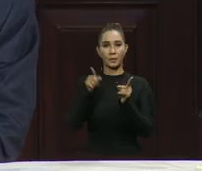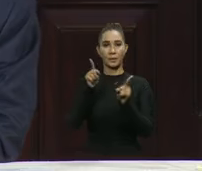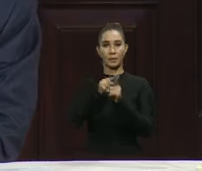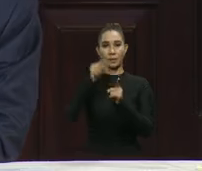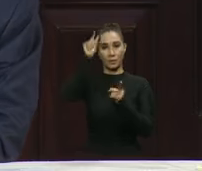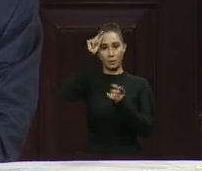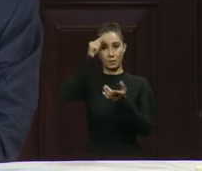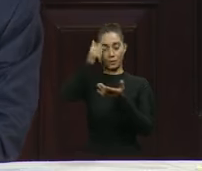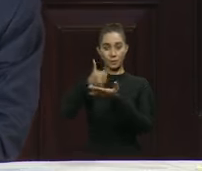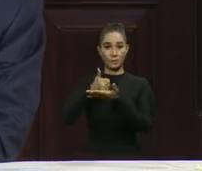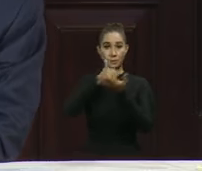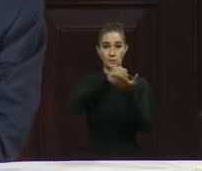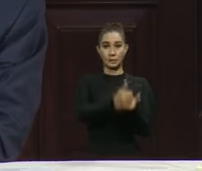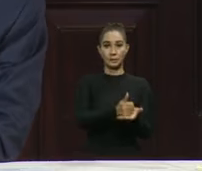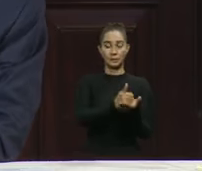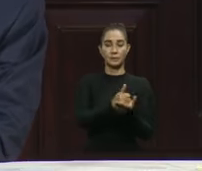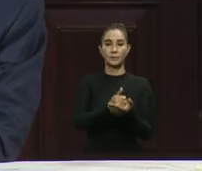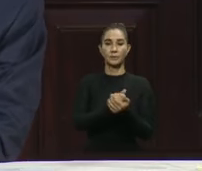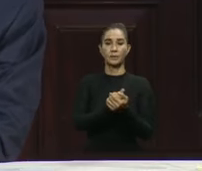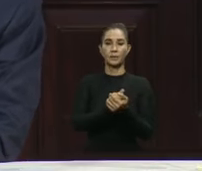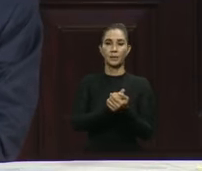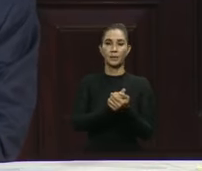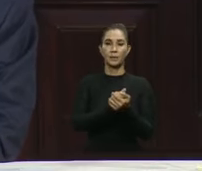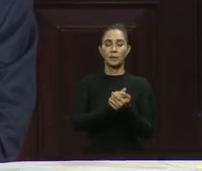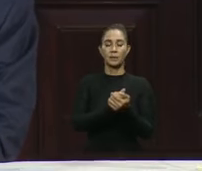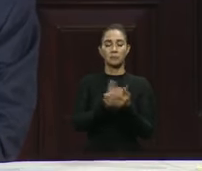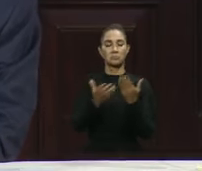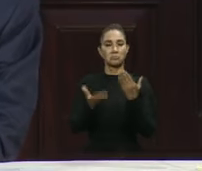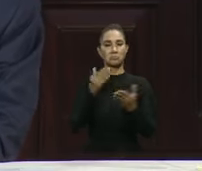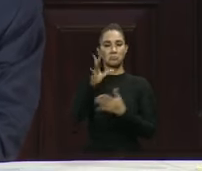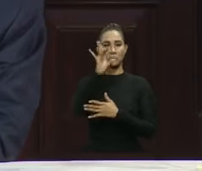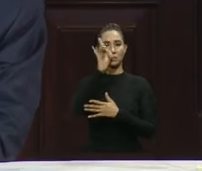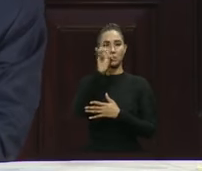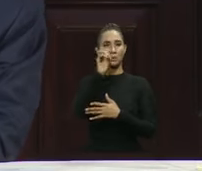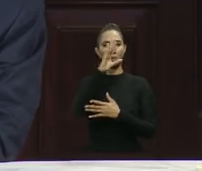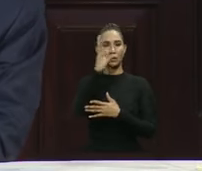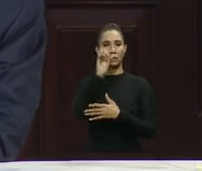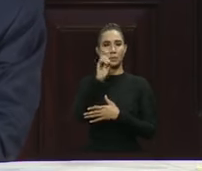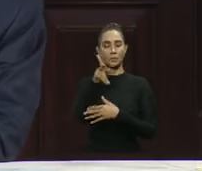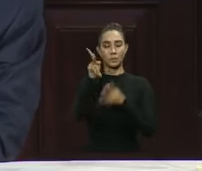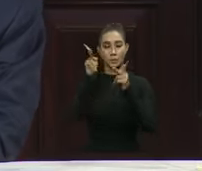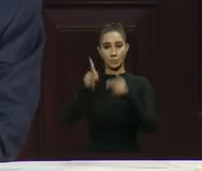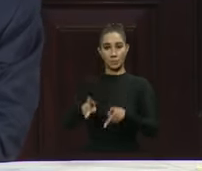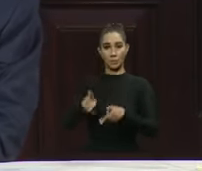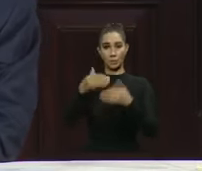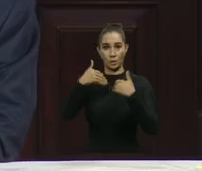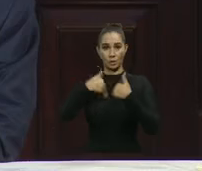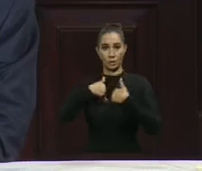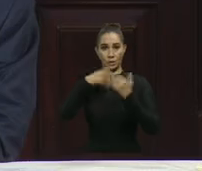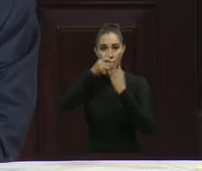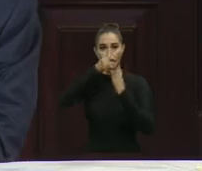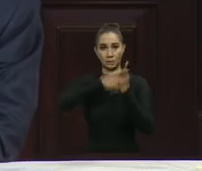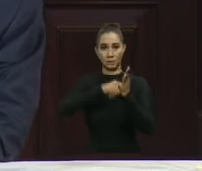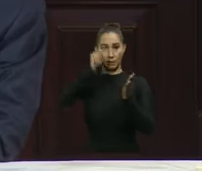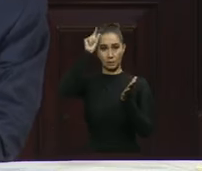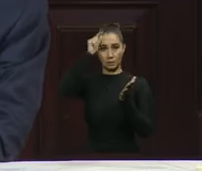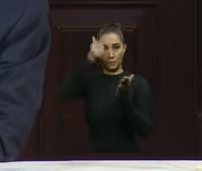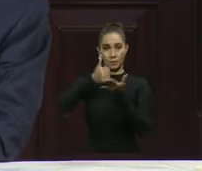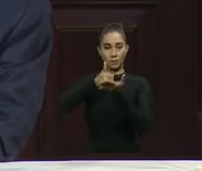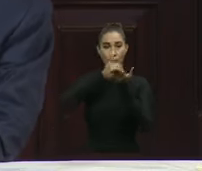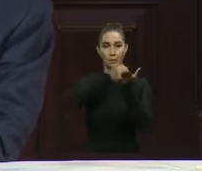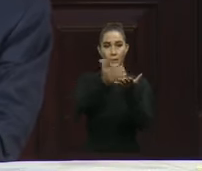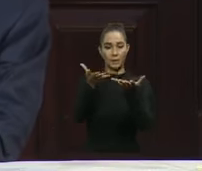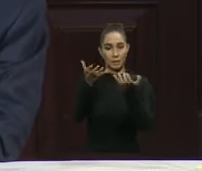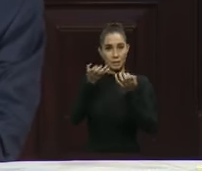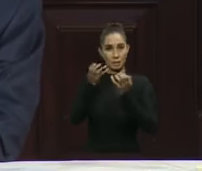subsidio, una gran parte, el 80% de los poseedores, los que tienen tarjetas, quieren tener